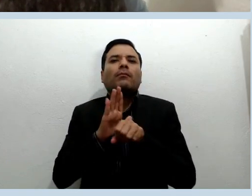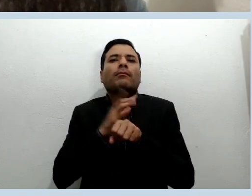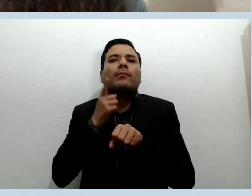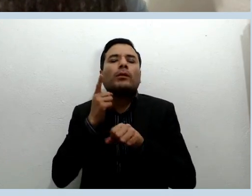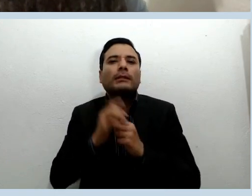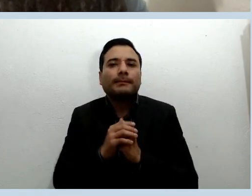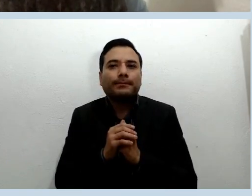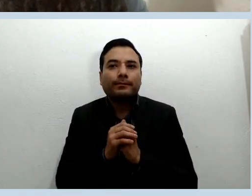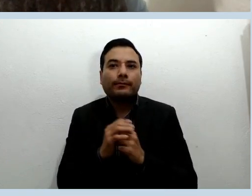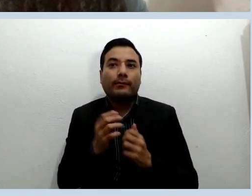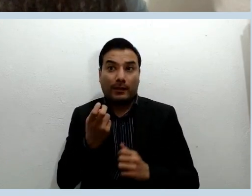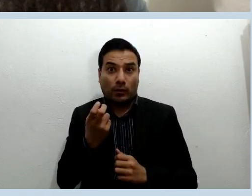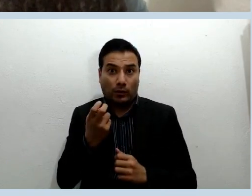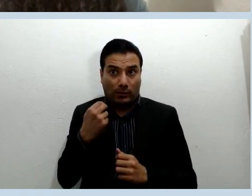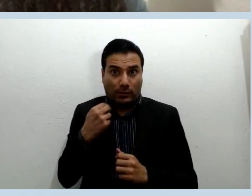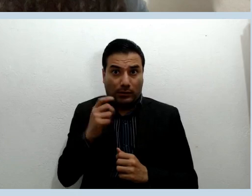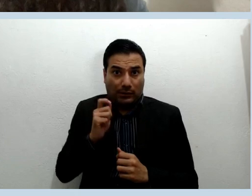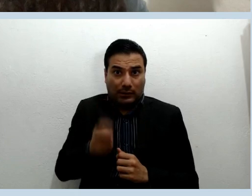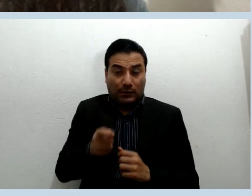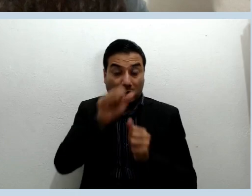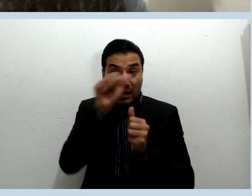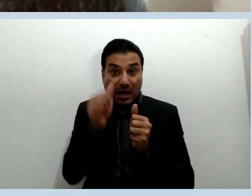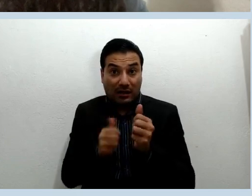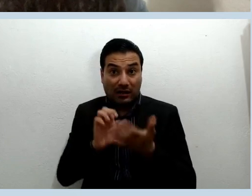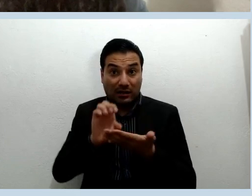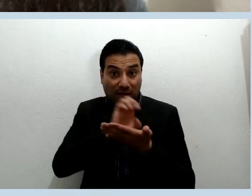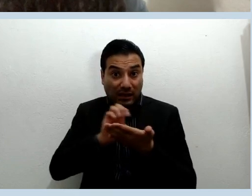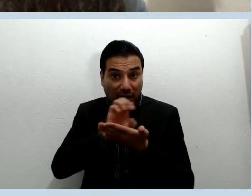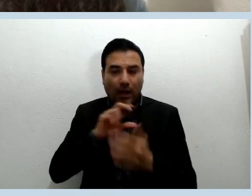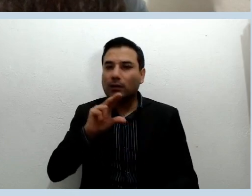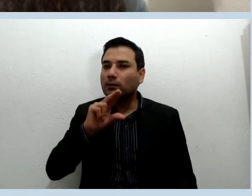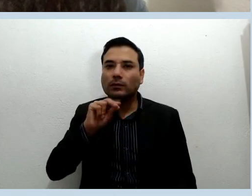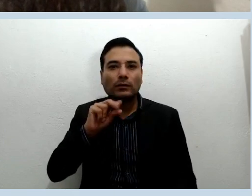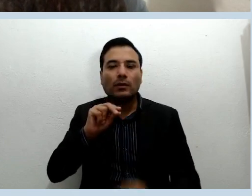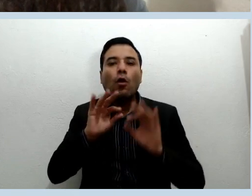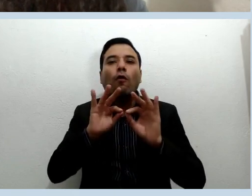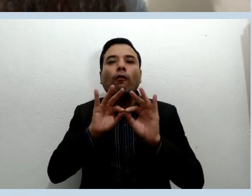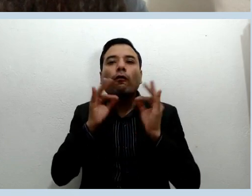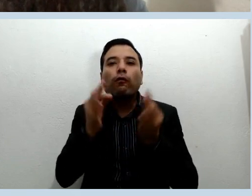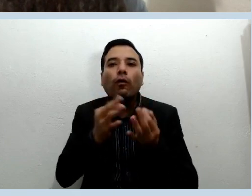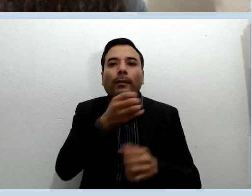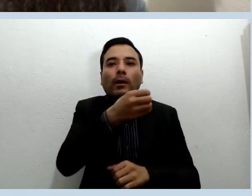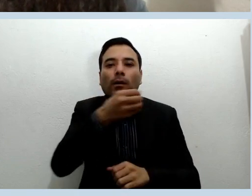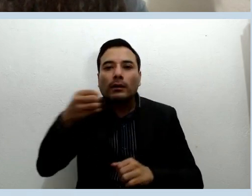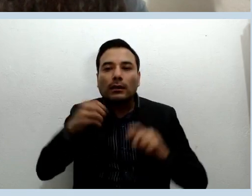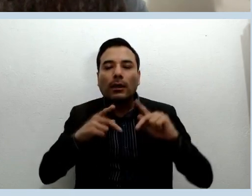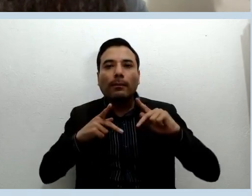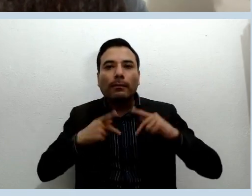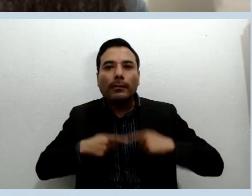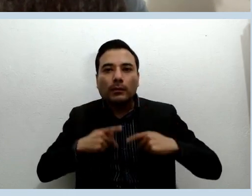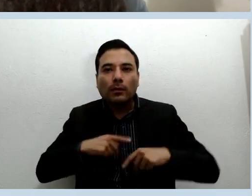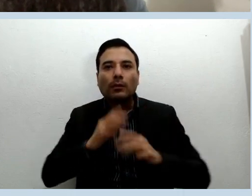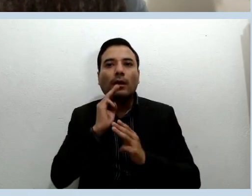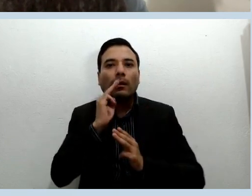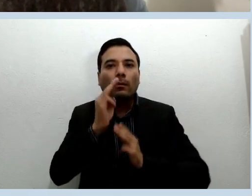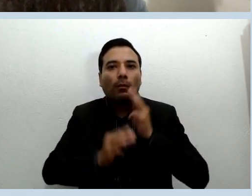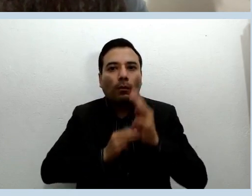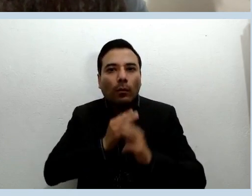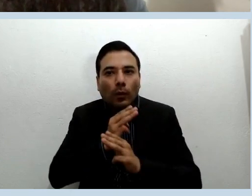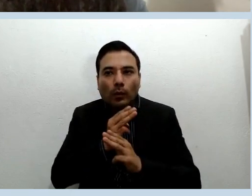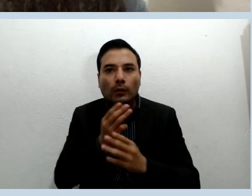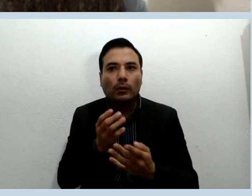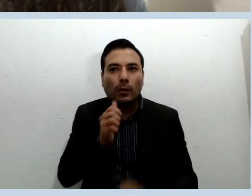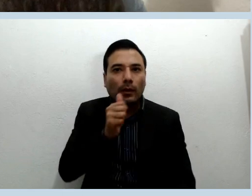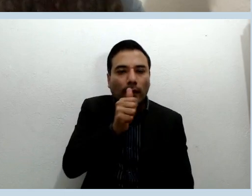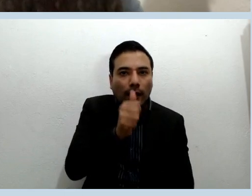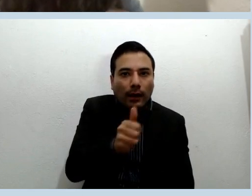una manera de organizarnos como personas como mundo como habitantes como seres entonces ahí yo creo